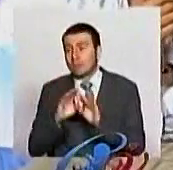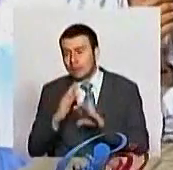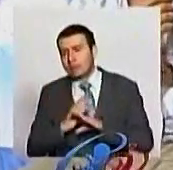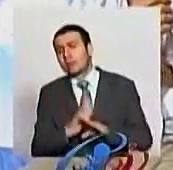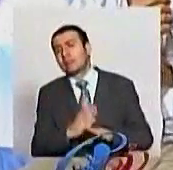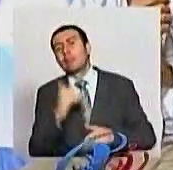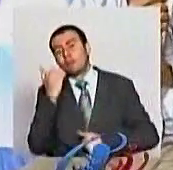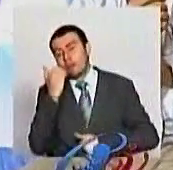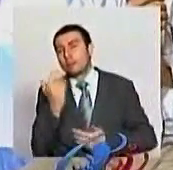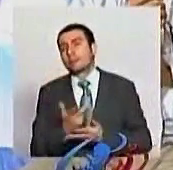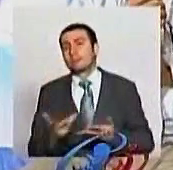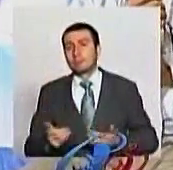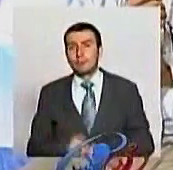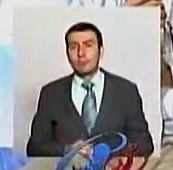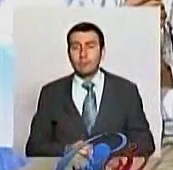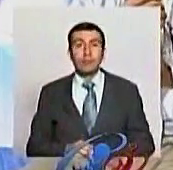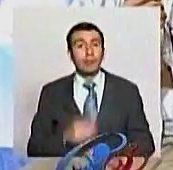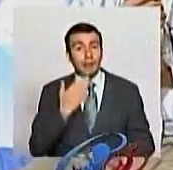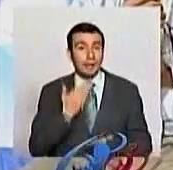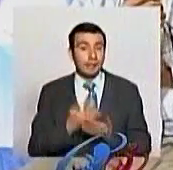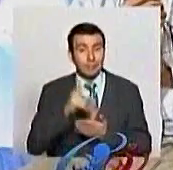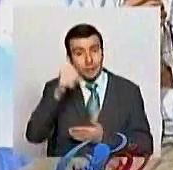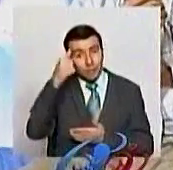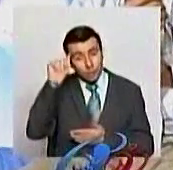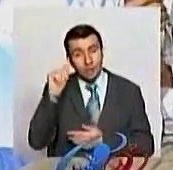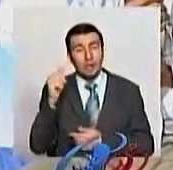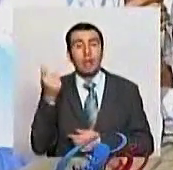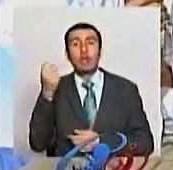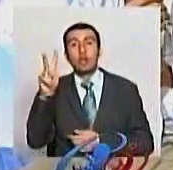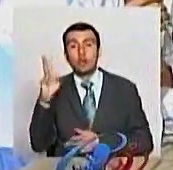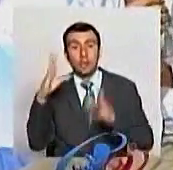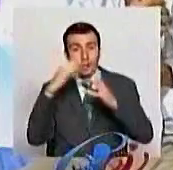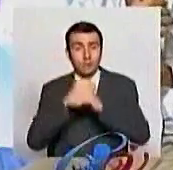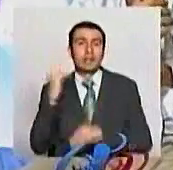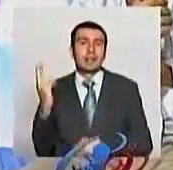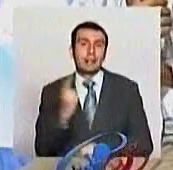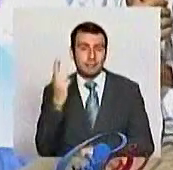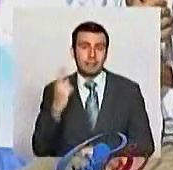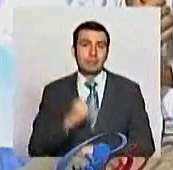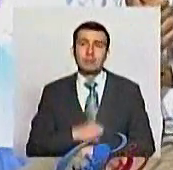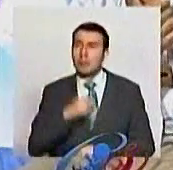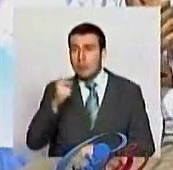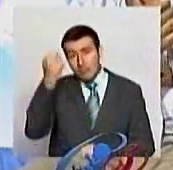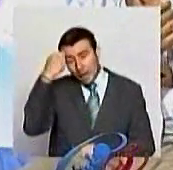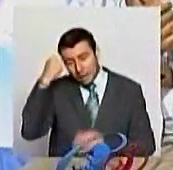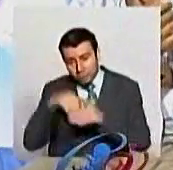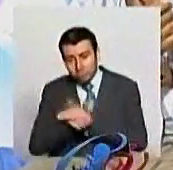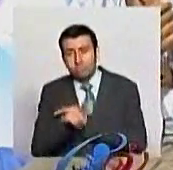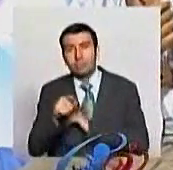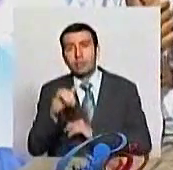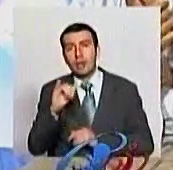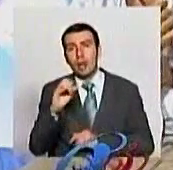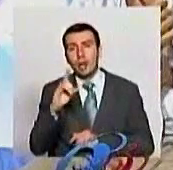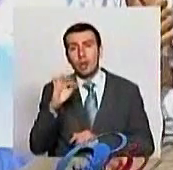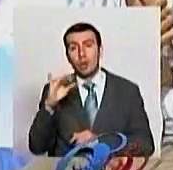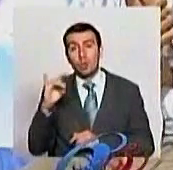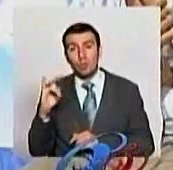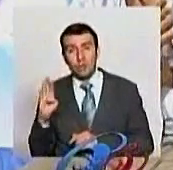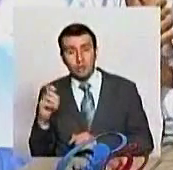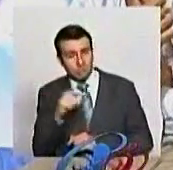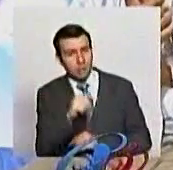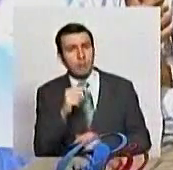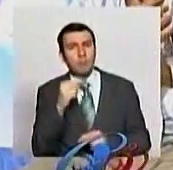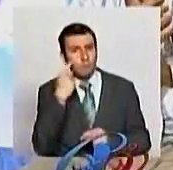manejo. Muchísimas gracias. No olviden que este programa tiene remisión a las 12 de la noche. Quedan grabados en YouTube buscando Jorge Enrique Rojas